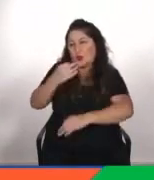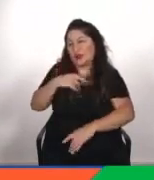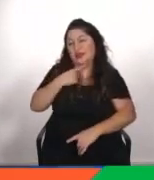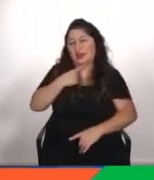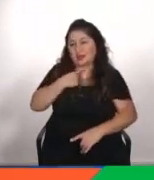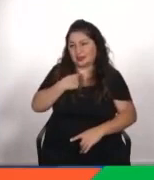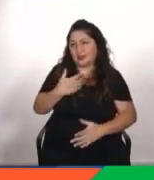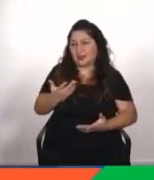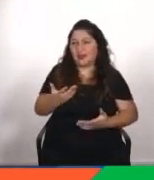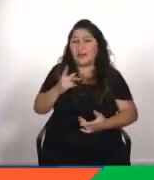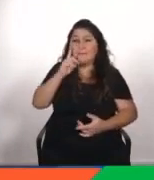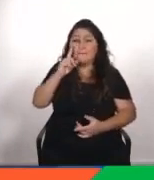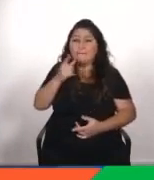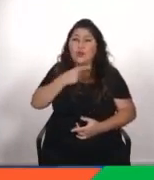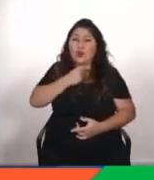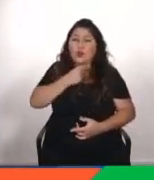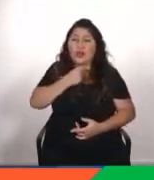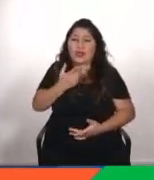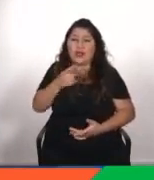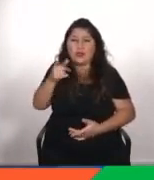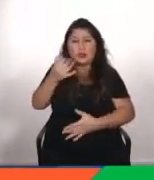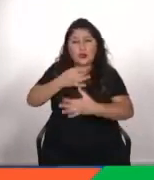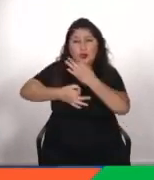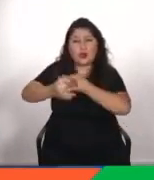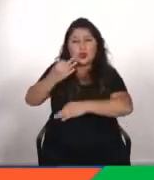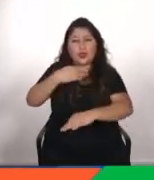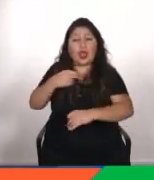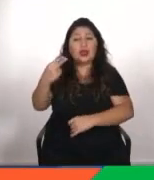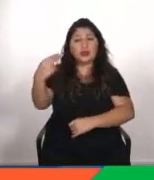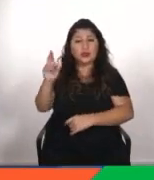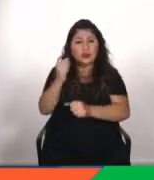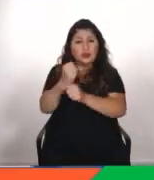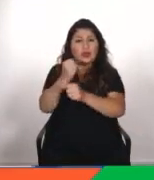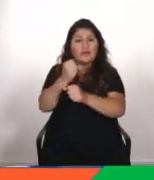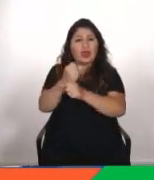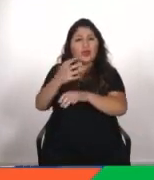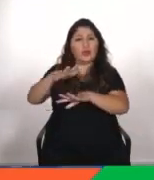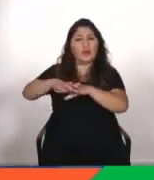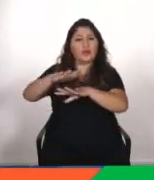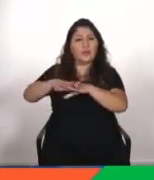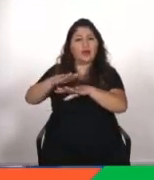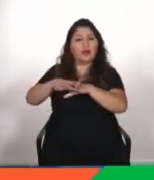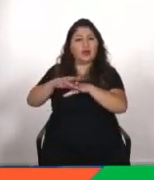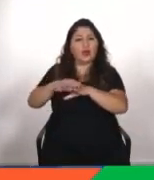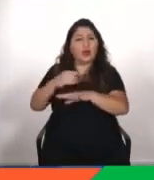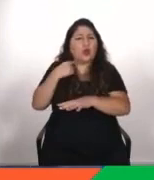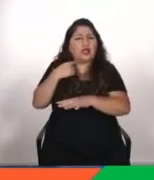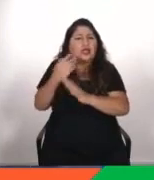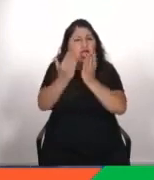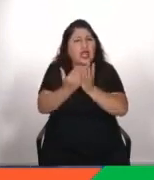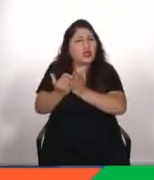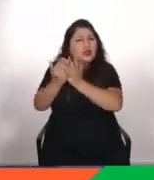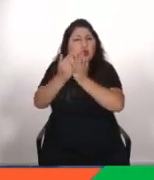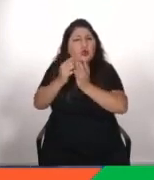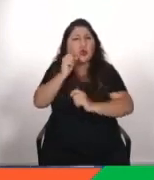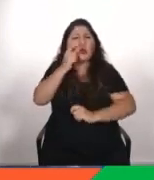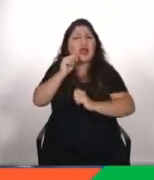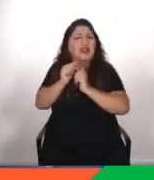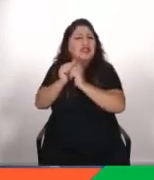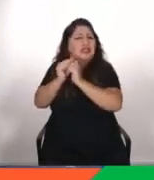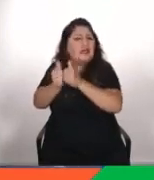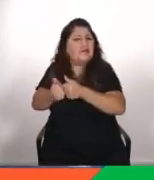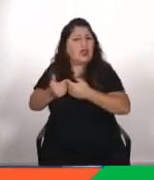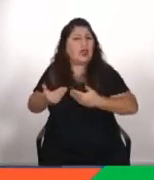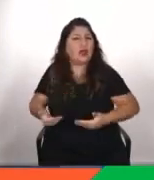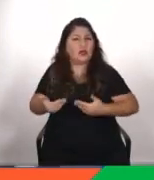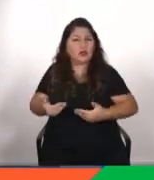pero me gustaría que nos hablaras de tu trabajo como matemático. ¿Qué estudia un matemático? ¿Cuáles son los desafíos actuales? ¿Hay cosas